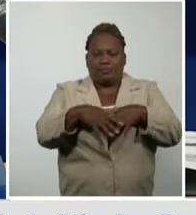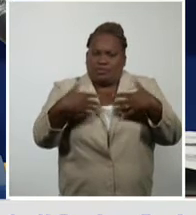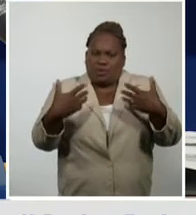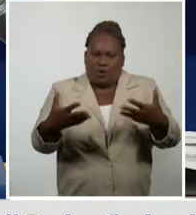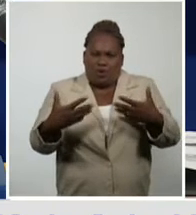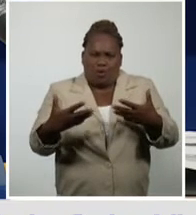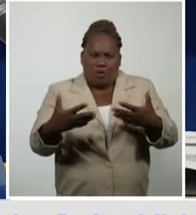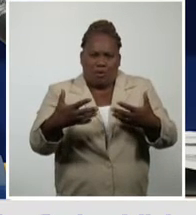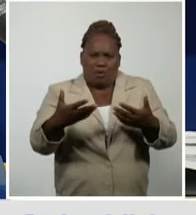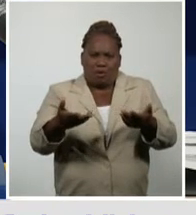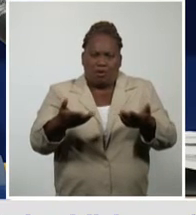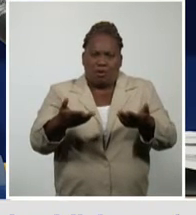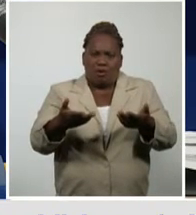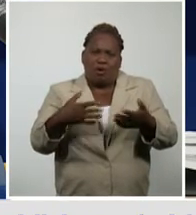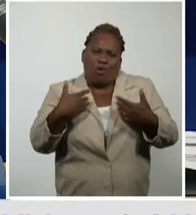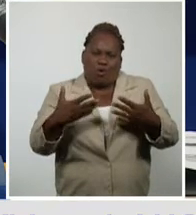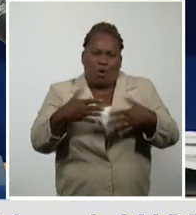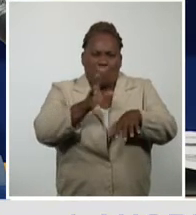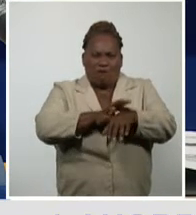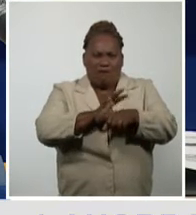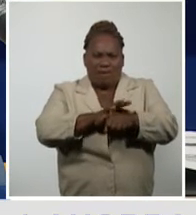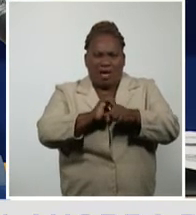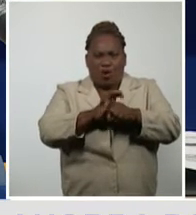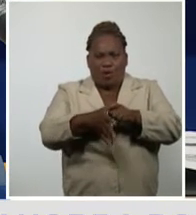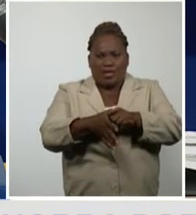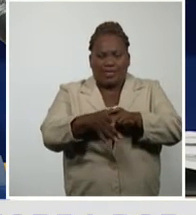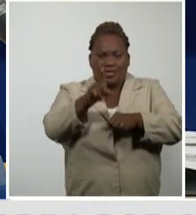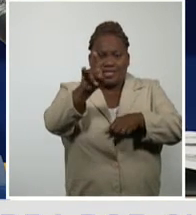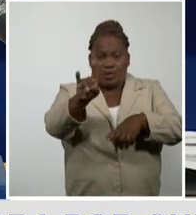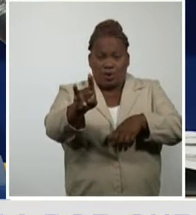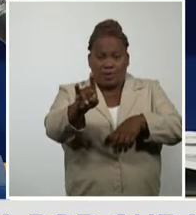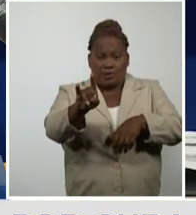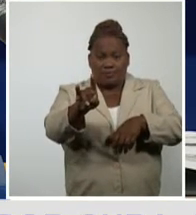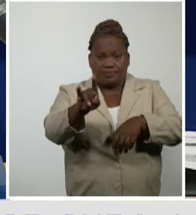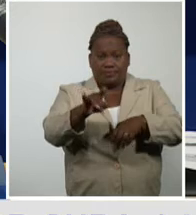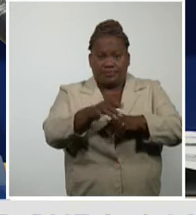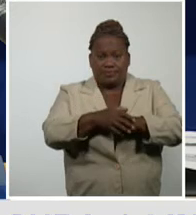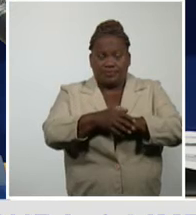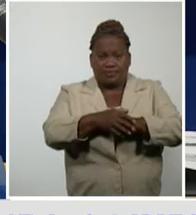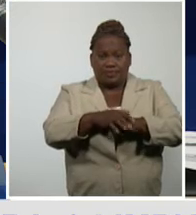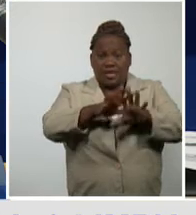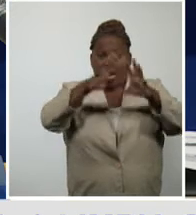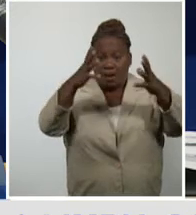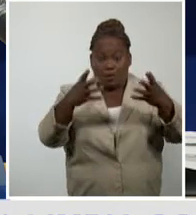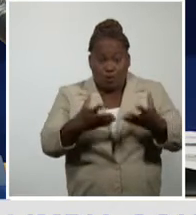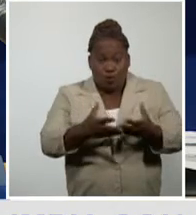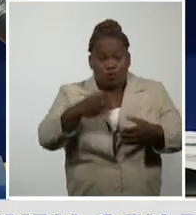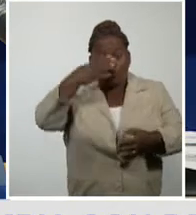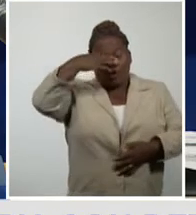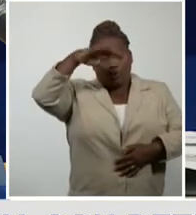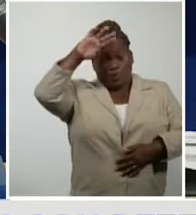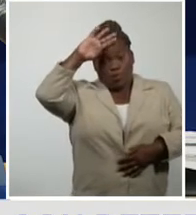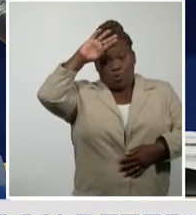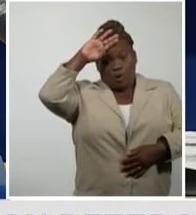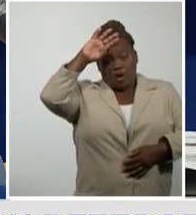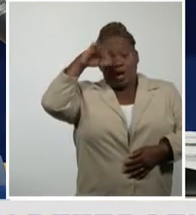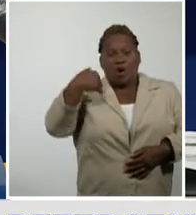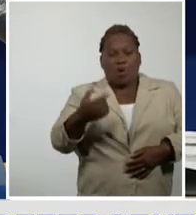comportar el COVID-19 en el mundo, en Cuba, esta endemia, cómo va a